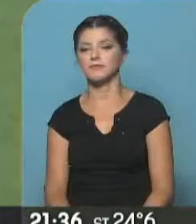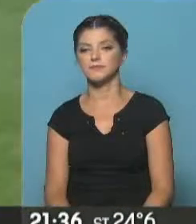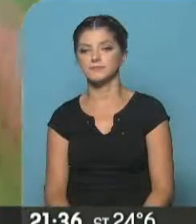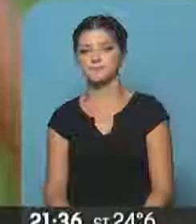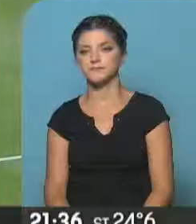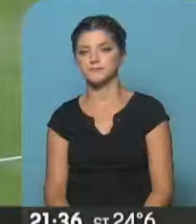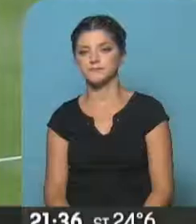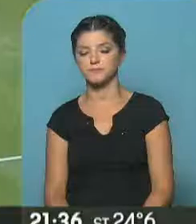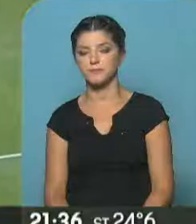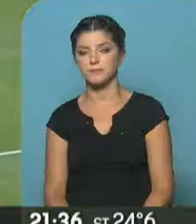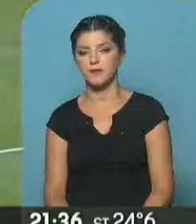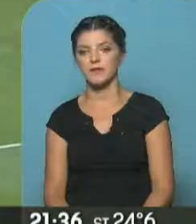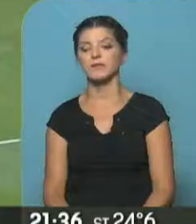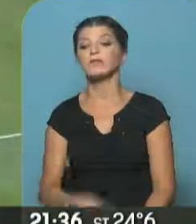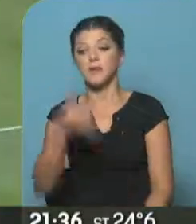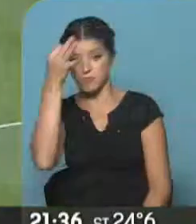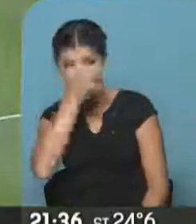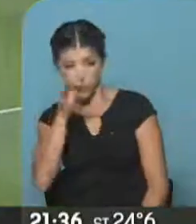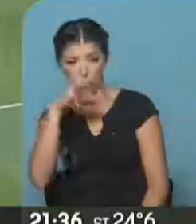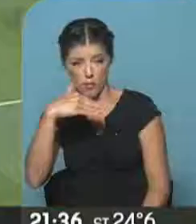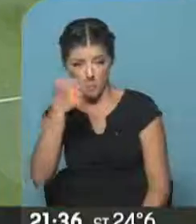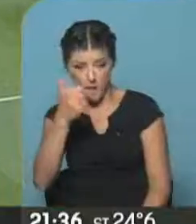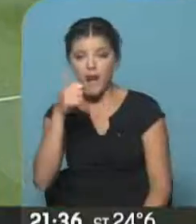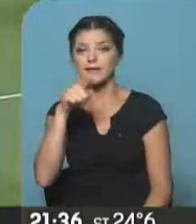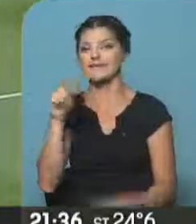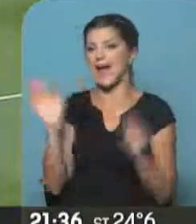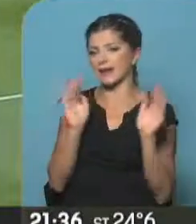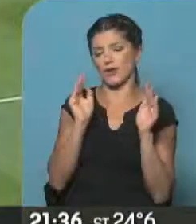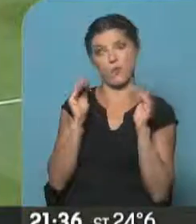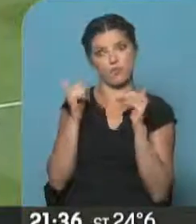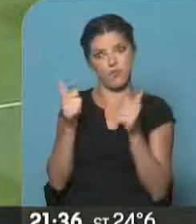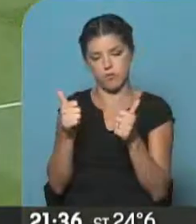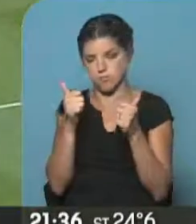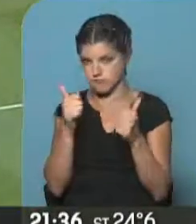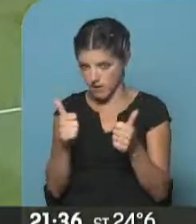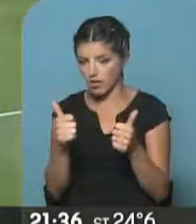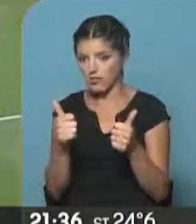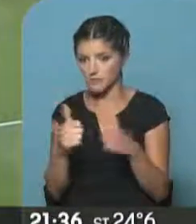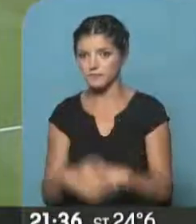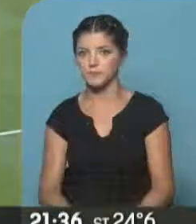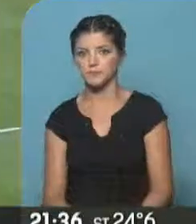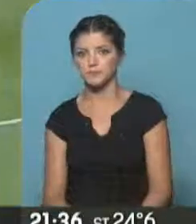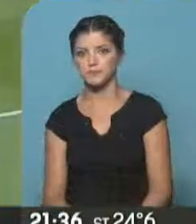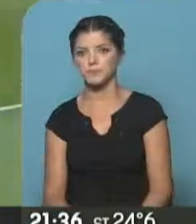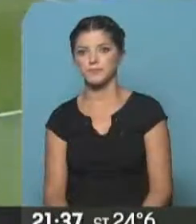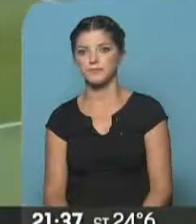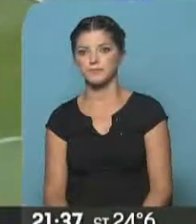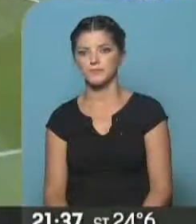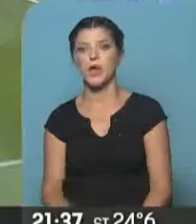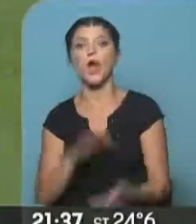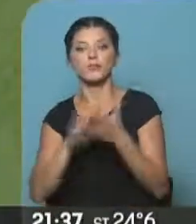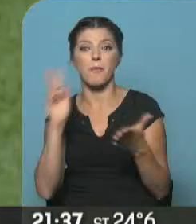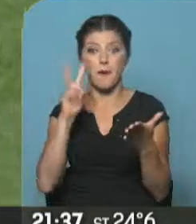para el Ciclón. Cabezazo de Romat, enorme, Nico Navarro despejando a puro reflejo. Otra